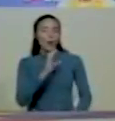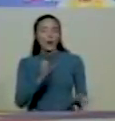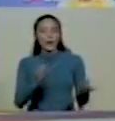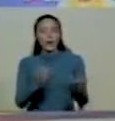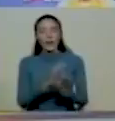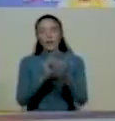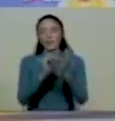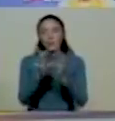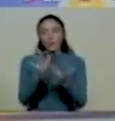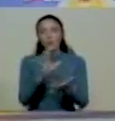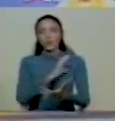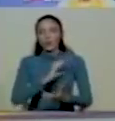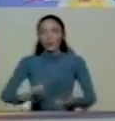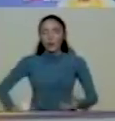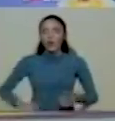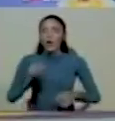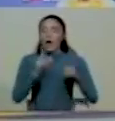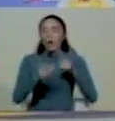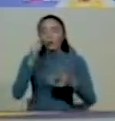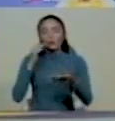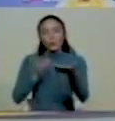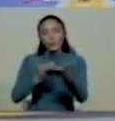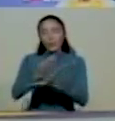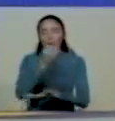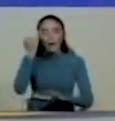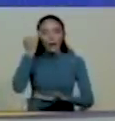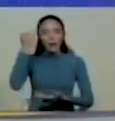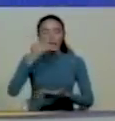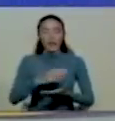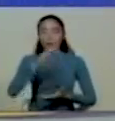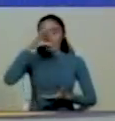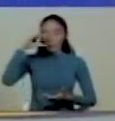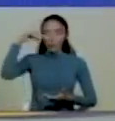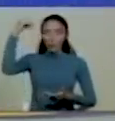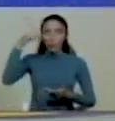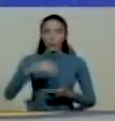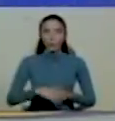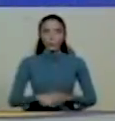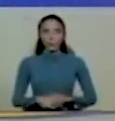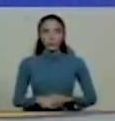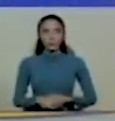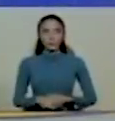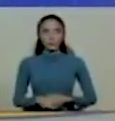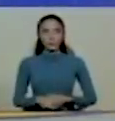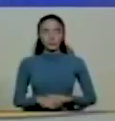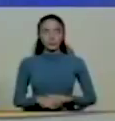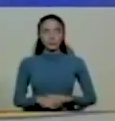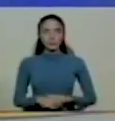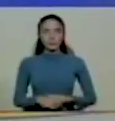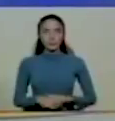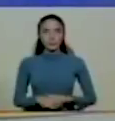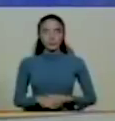cristiano, fiel al juramento famoso de Hipócrates,